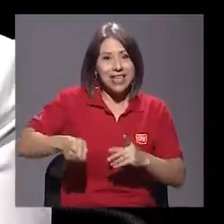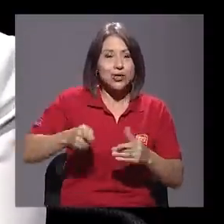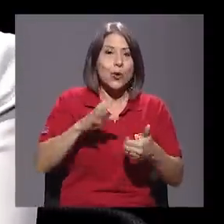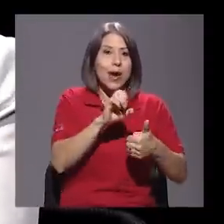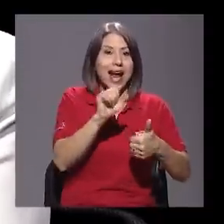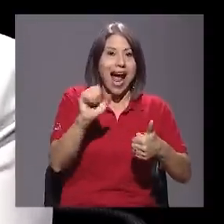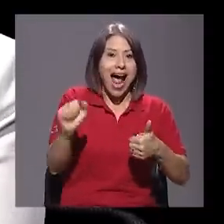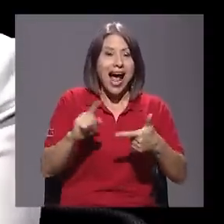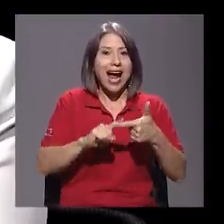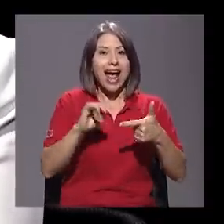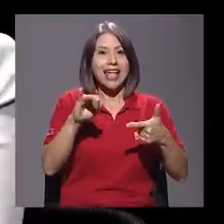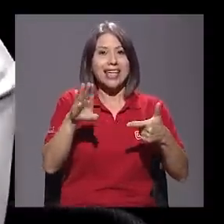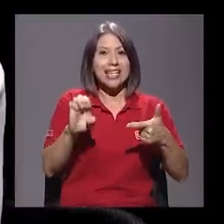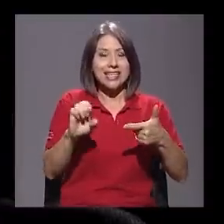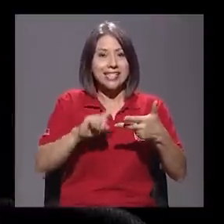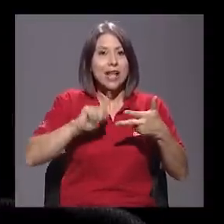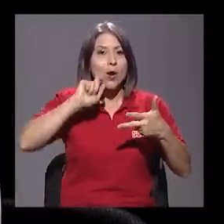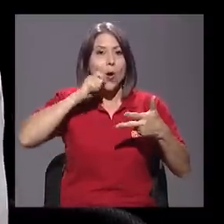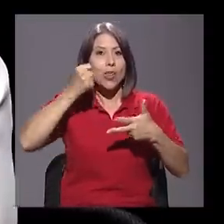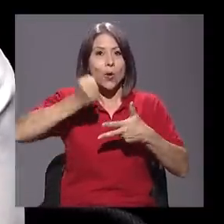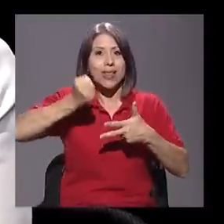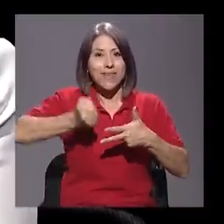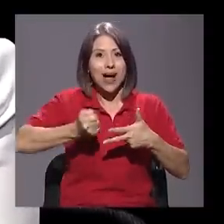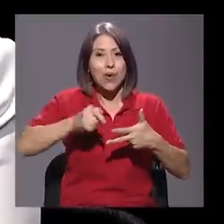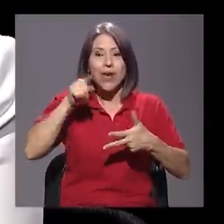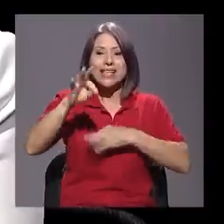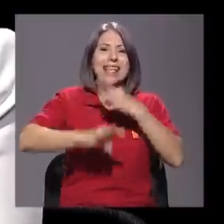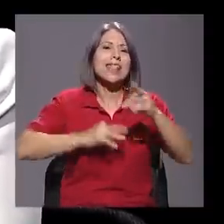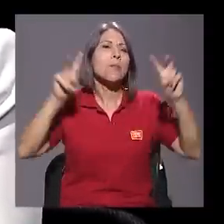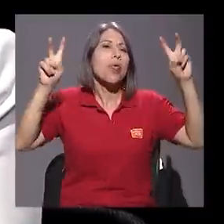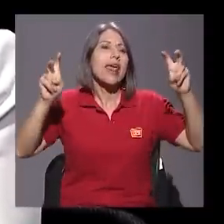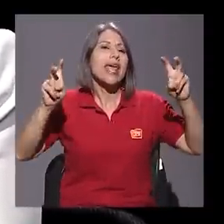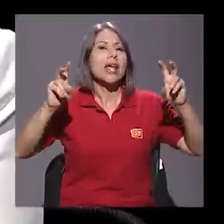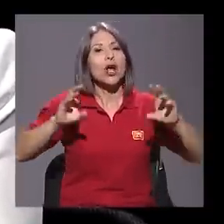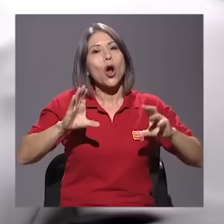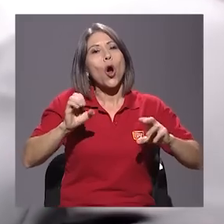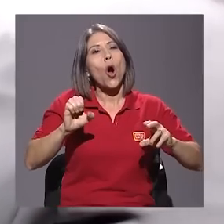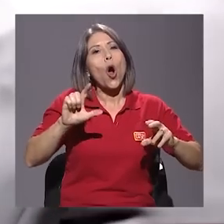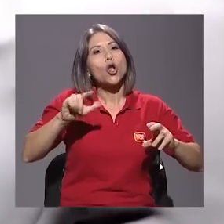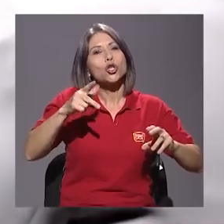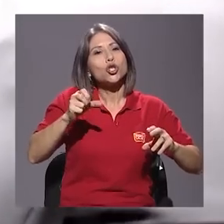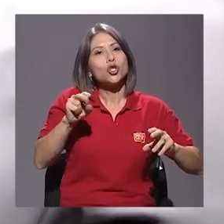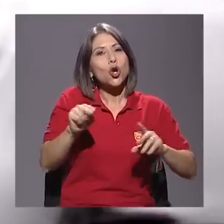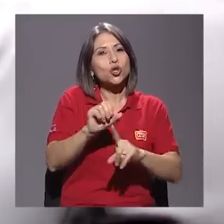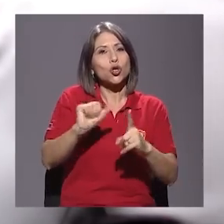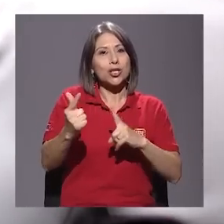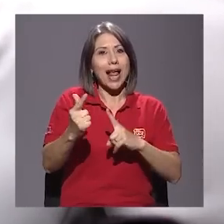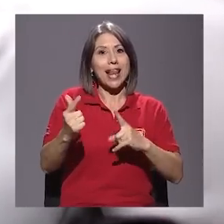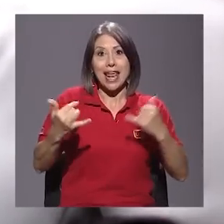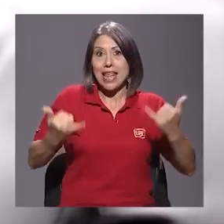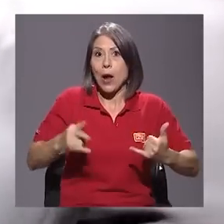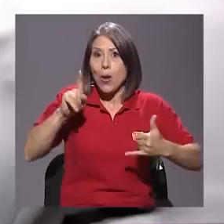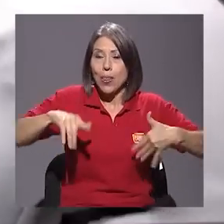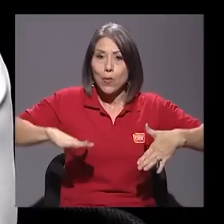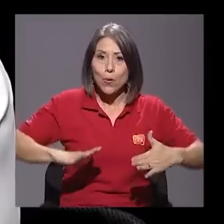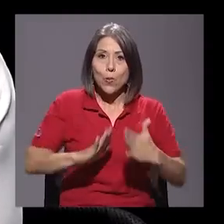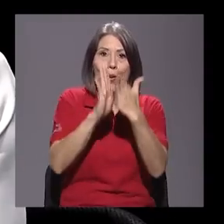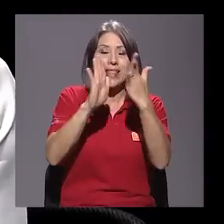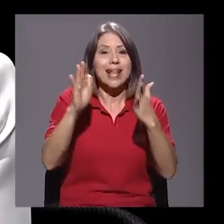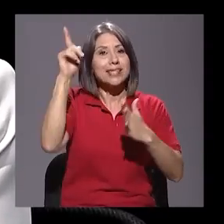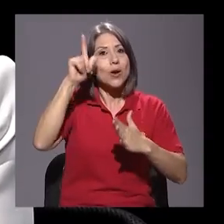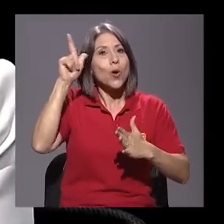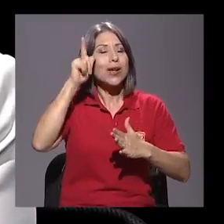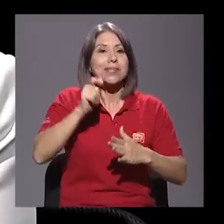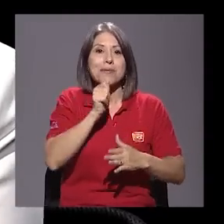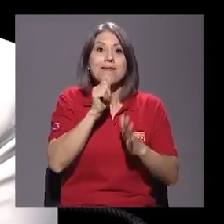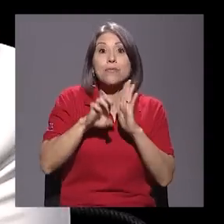de Trabajo, este tipo de colchón social del Estado, que no ahora, da. Claro, que ahora tiene que enfrentarse a lógicas privadas. Por ejemplo, el